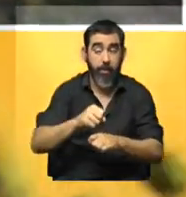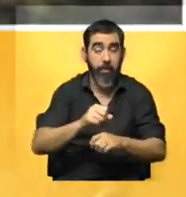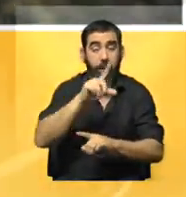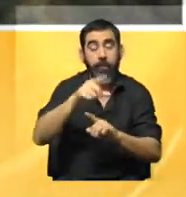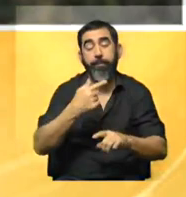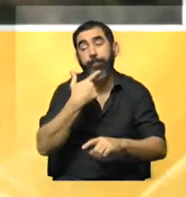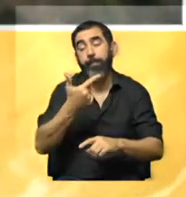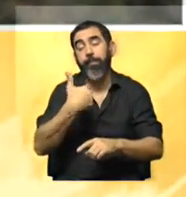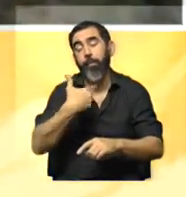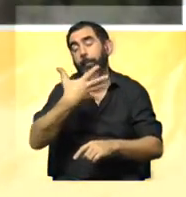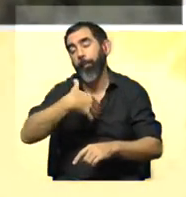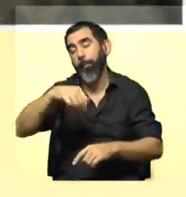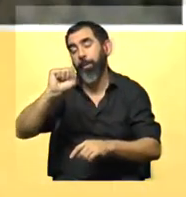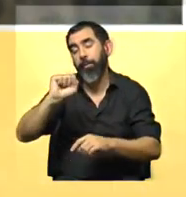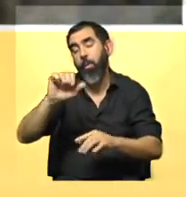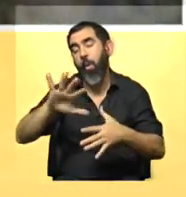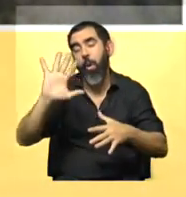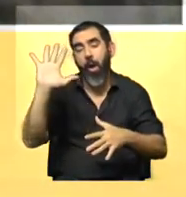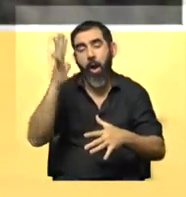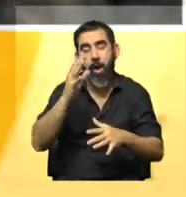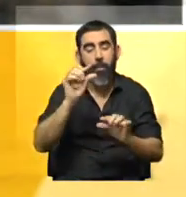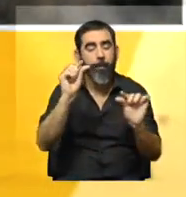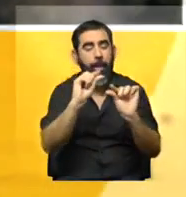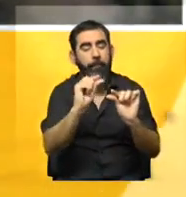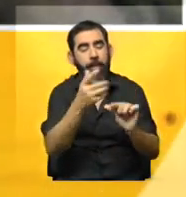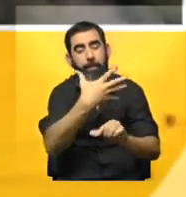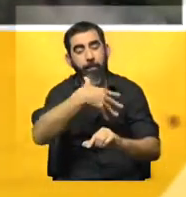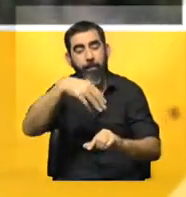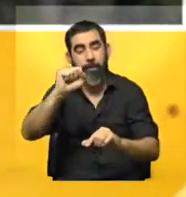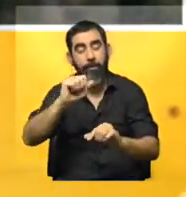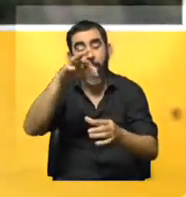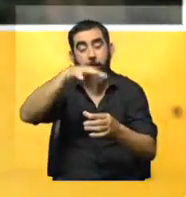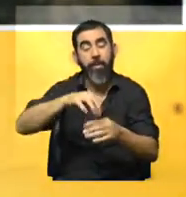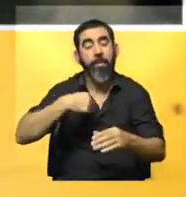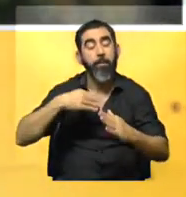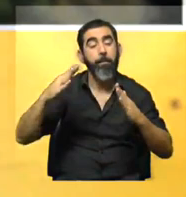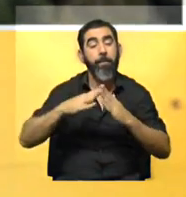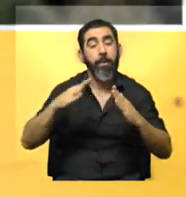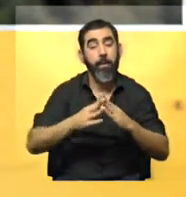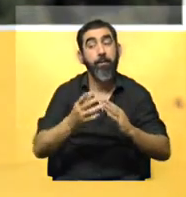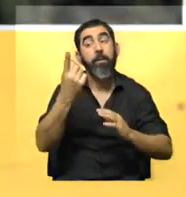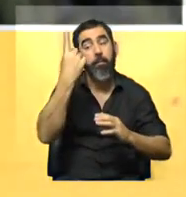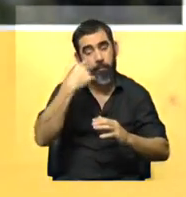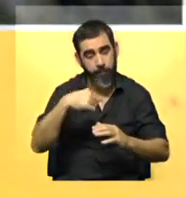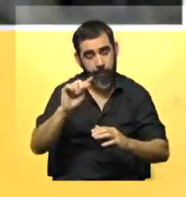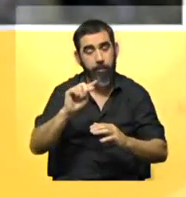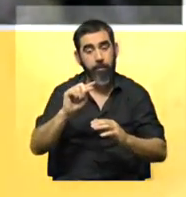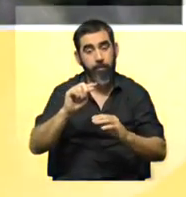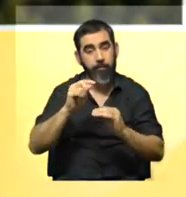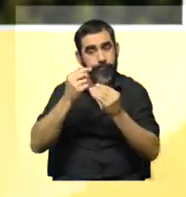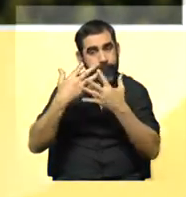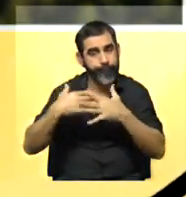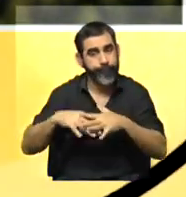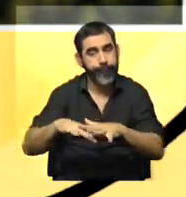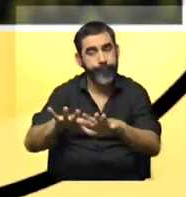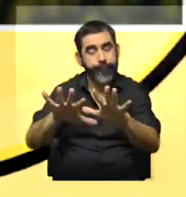llevo algo, me llevo una especie o me llevo un gajito de algo y para plantarlo en casa y en general estamos introduciendo